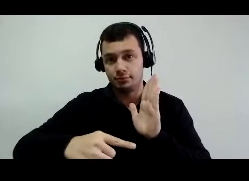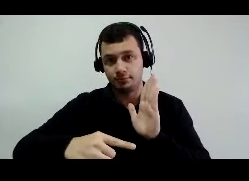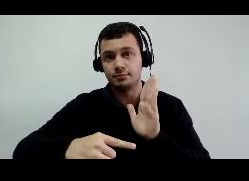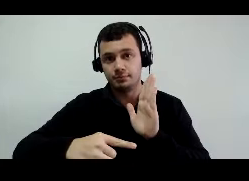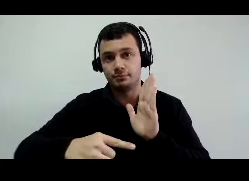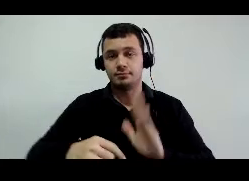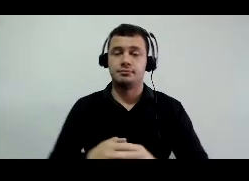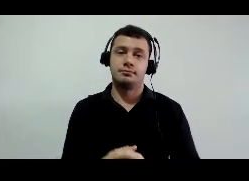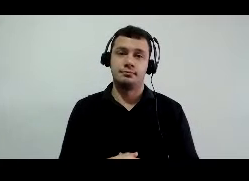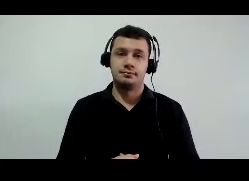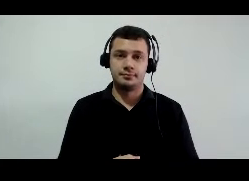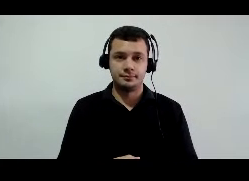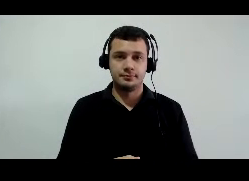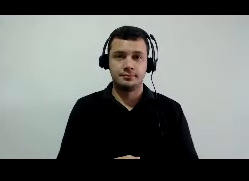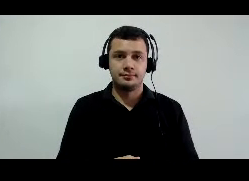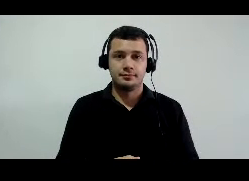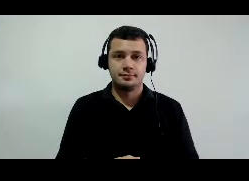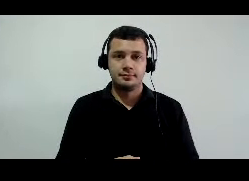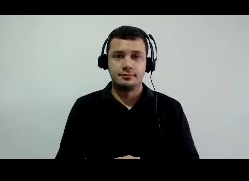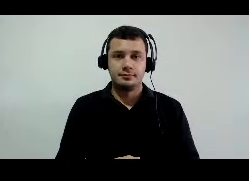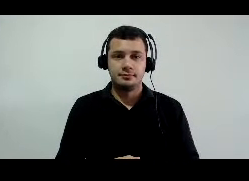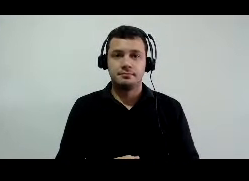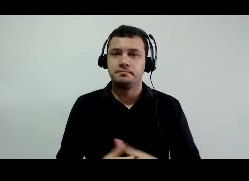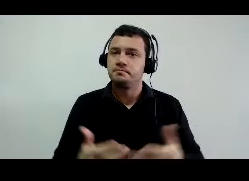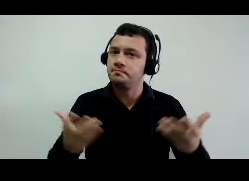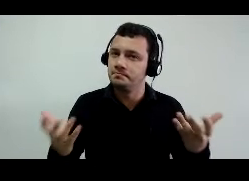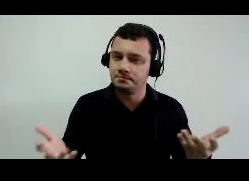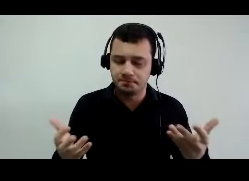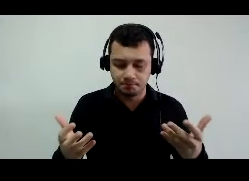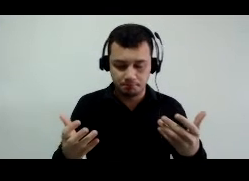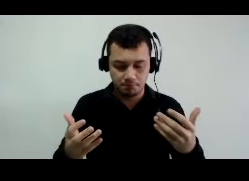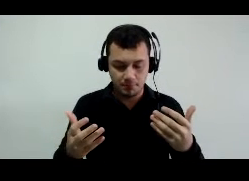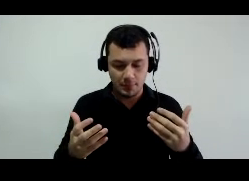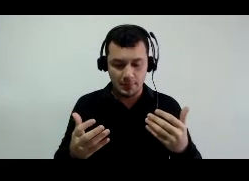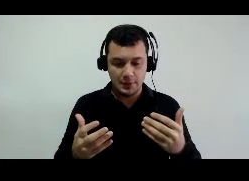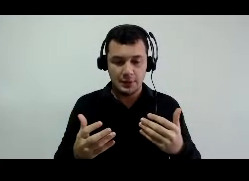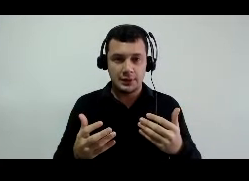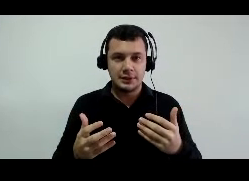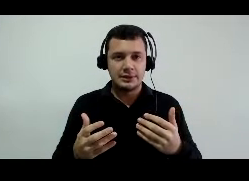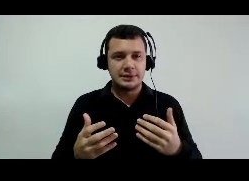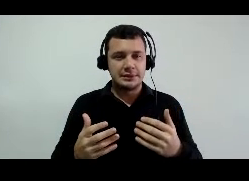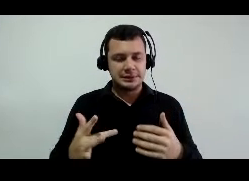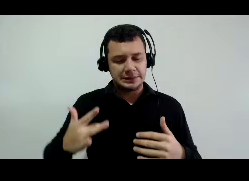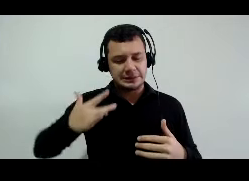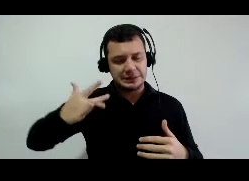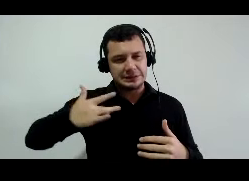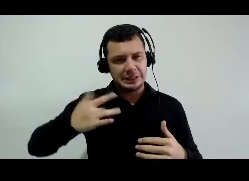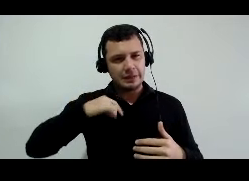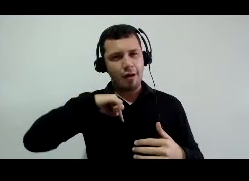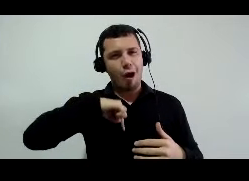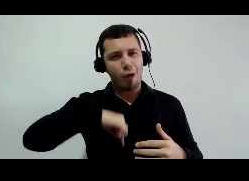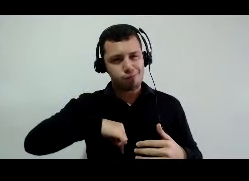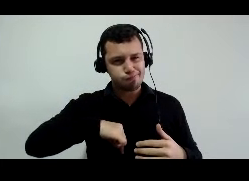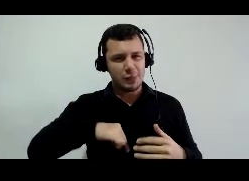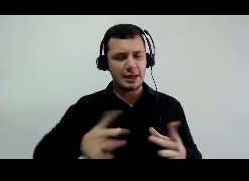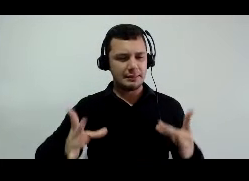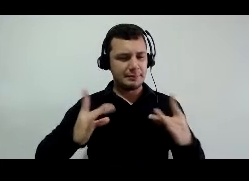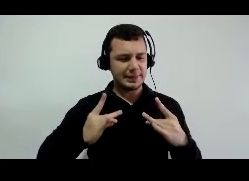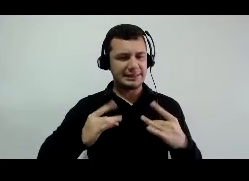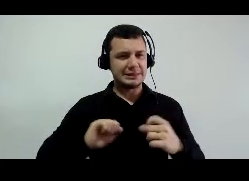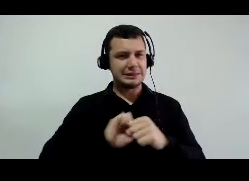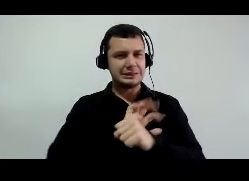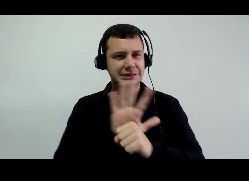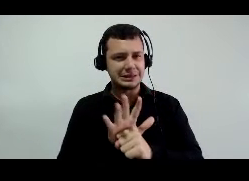La sintomatología ha venido cambiando, ha sido variada, mientras al principio hablábamos